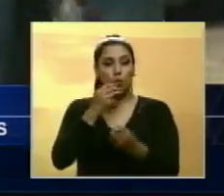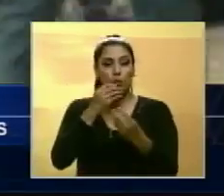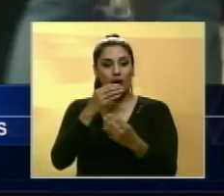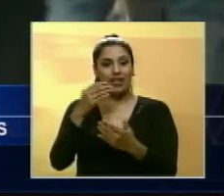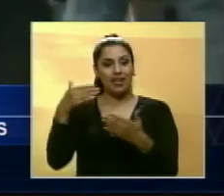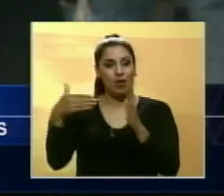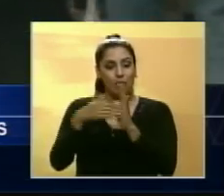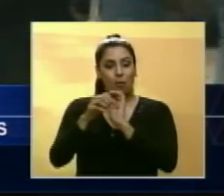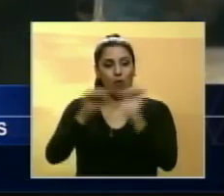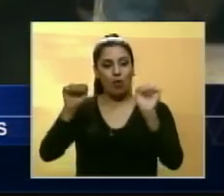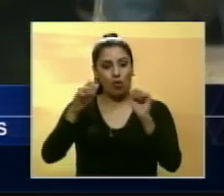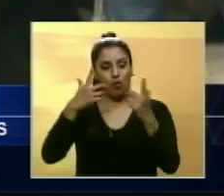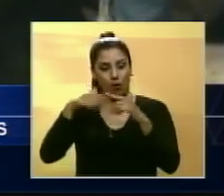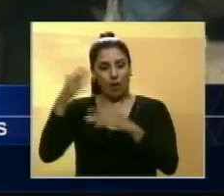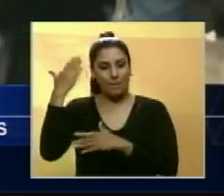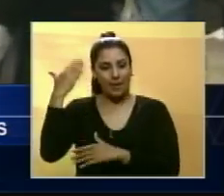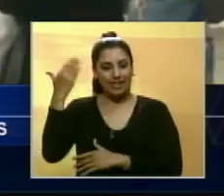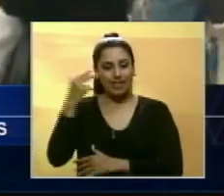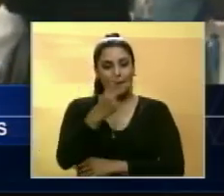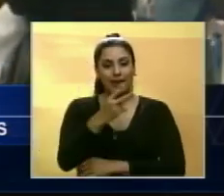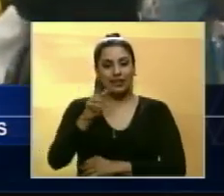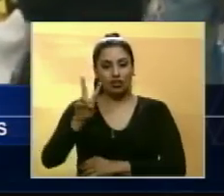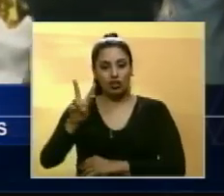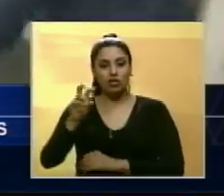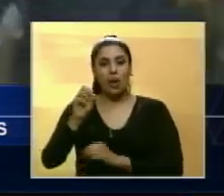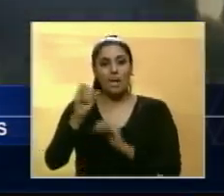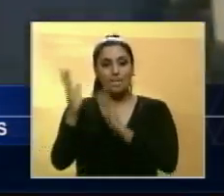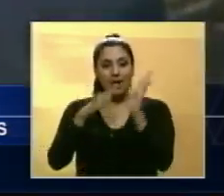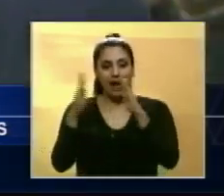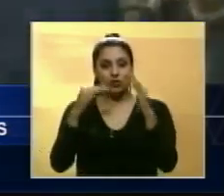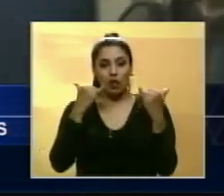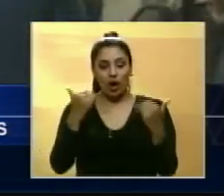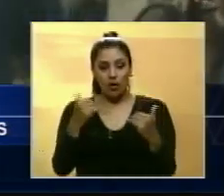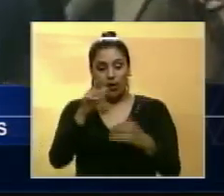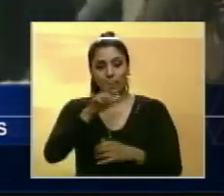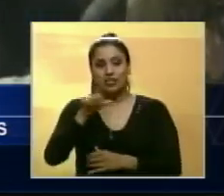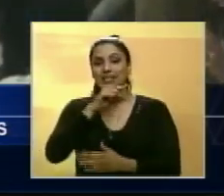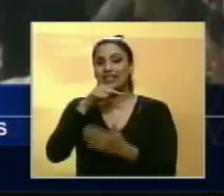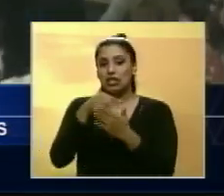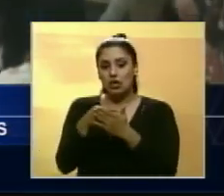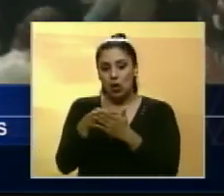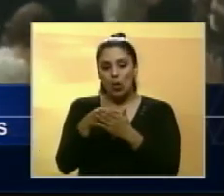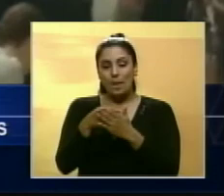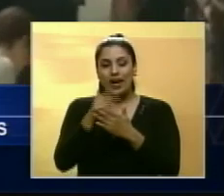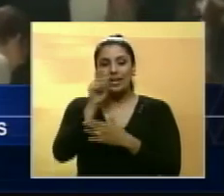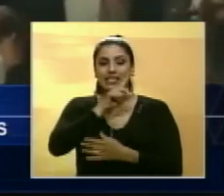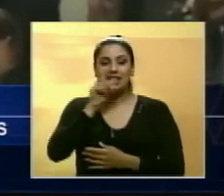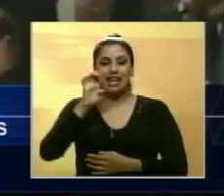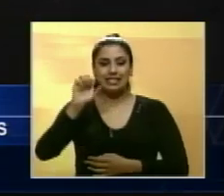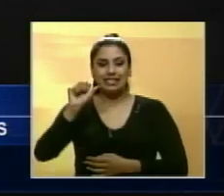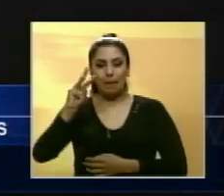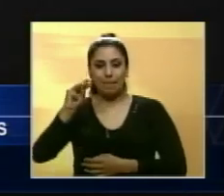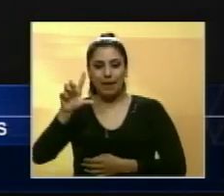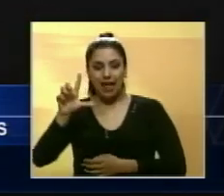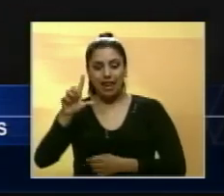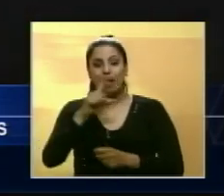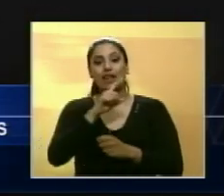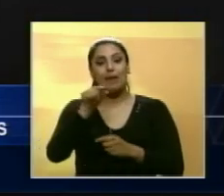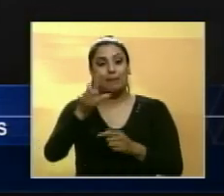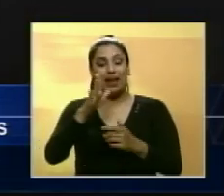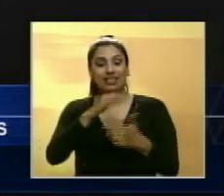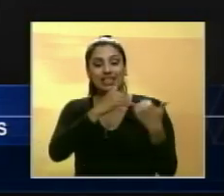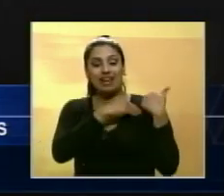atentados perpetrados en Bruselas el pasado 22 de marzo. Los hombres se fueron identificados como Ismael Feibrahim,